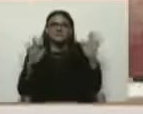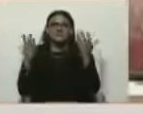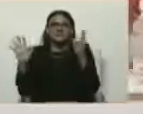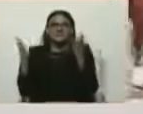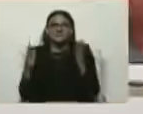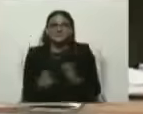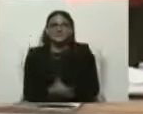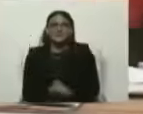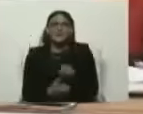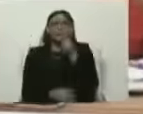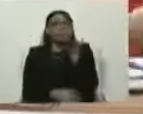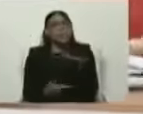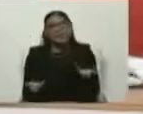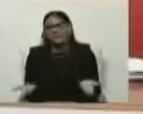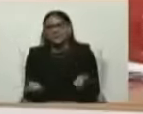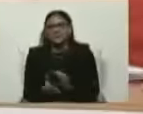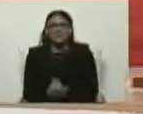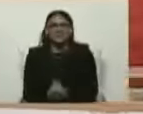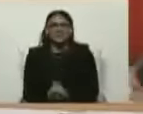Bueno.